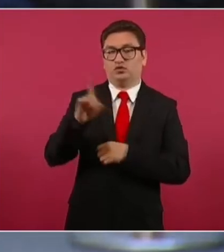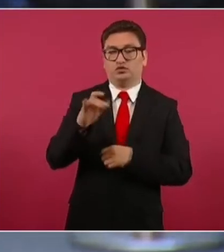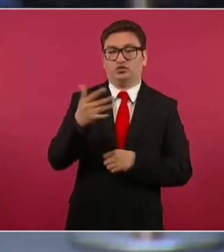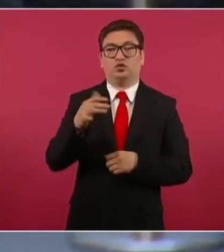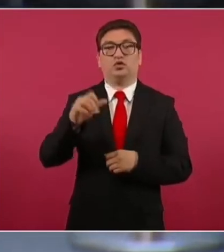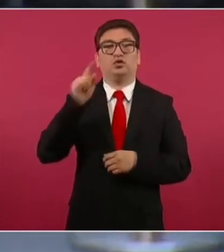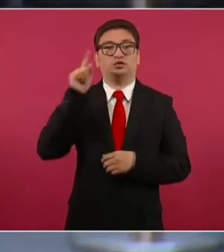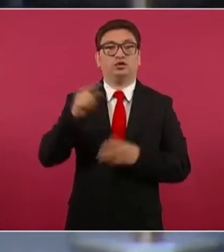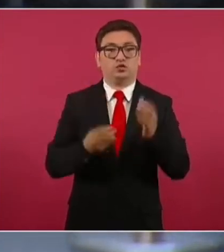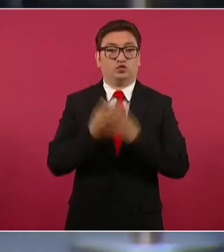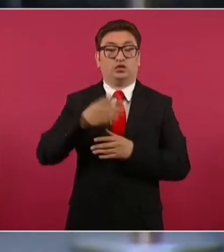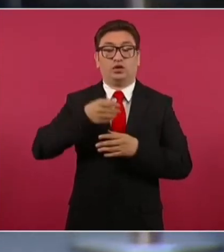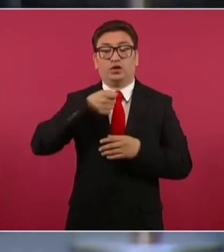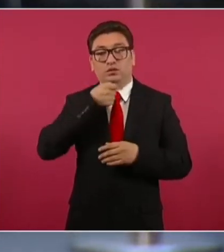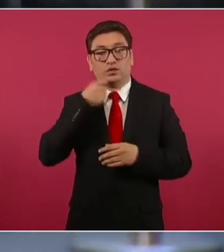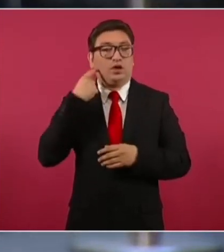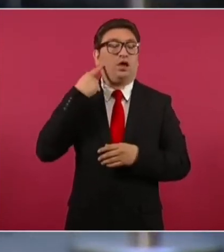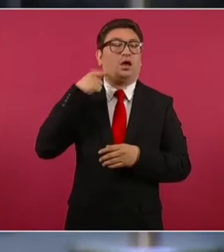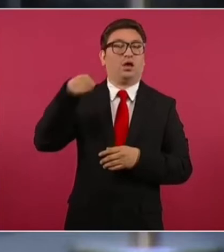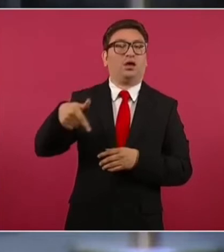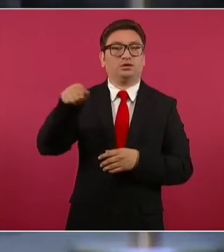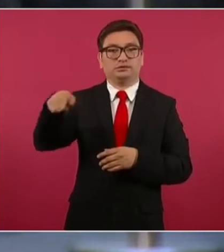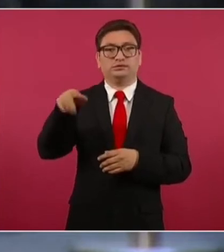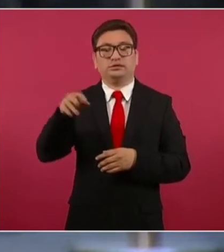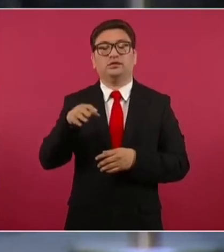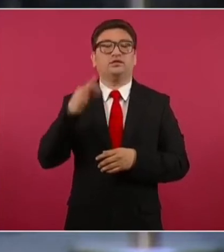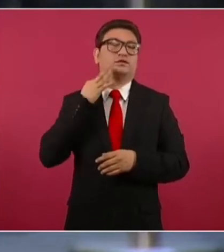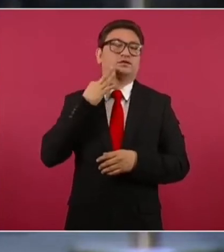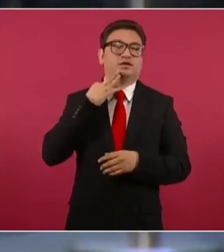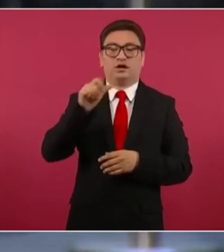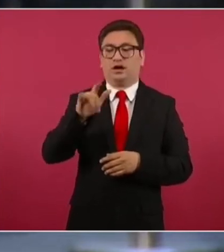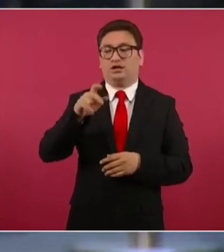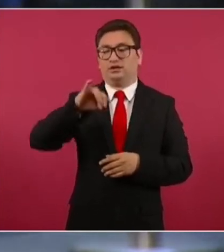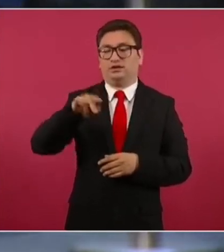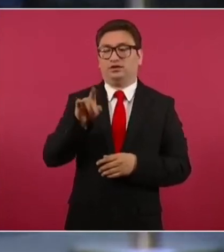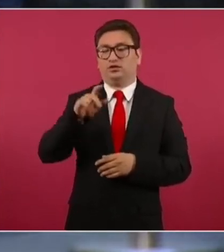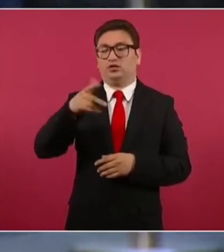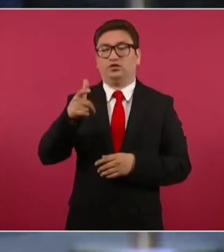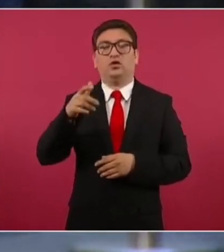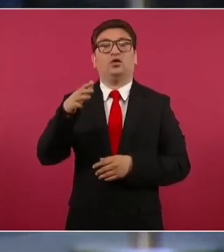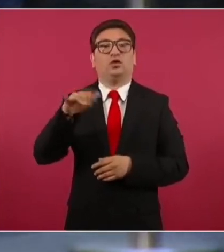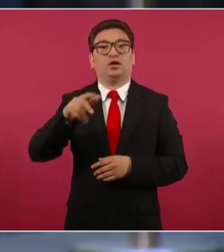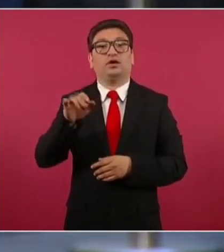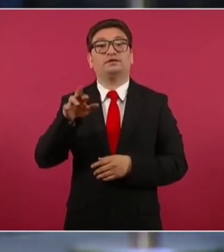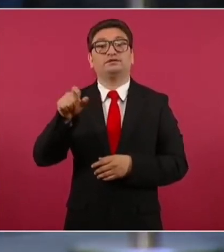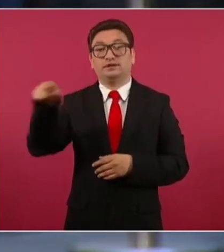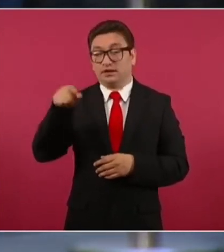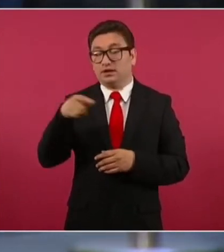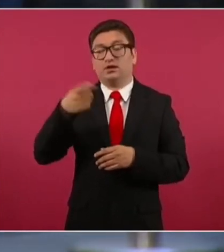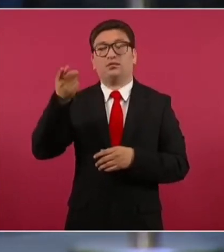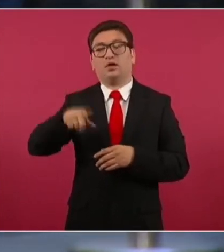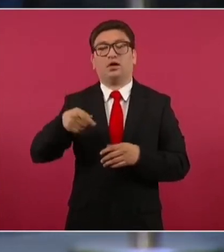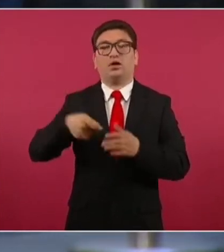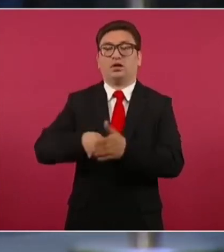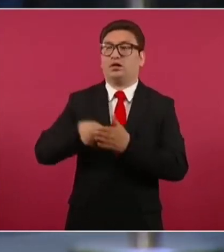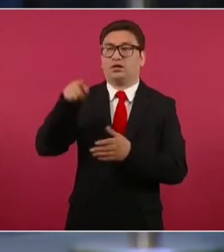se difundieron nuevos audios en los cuales supuestamente el fiscal Alejandro Hertz estaría obligando, conminando